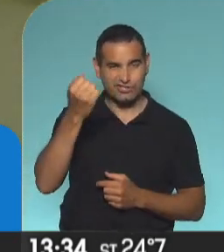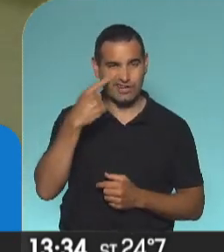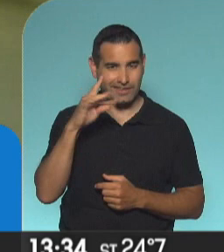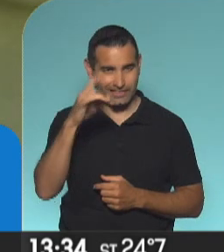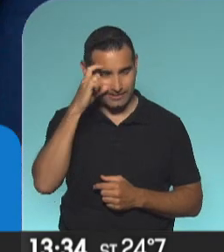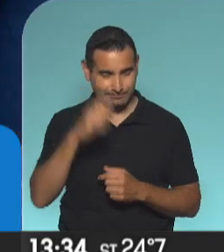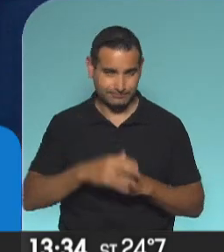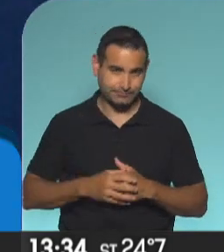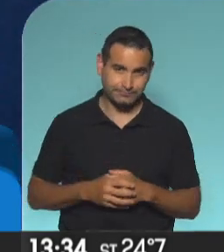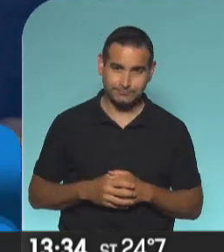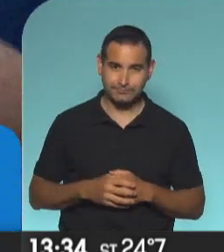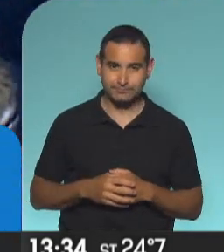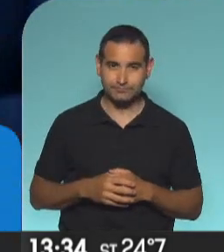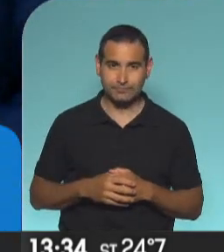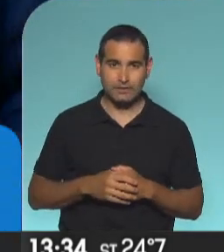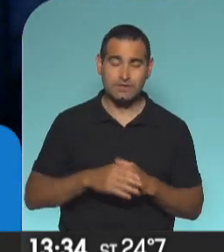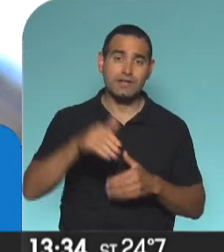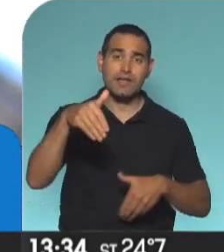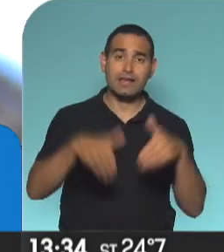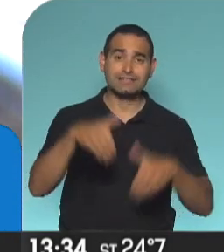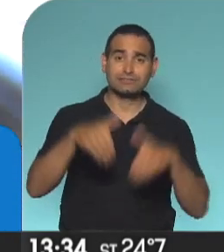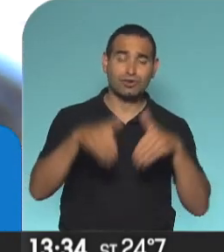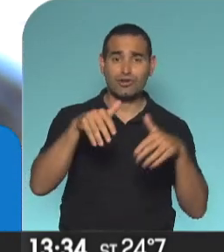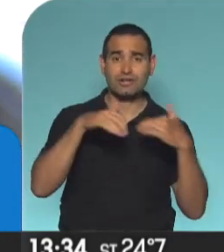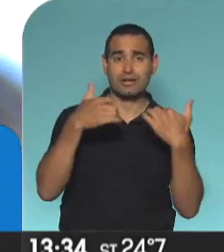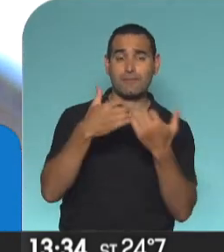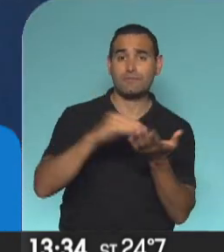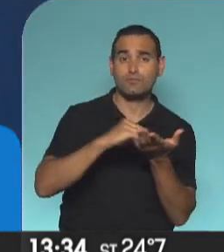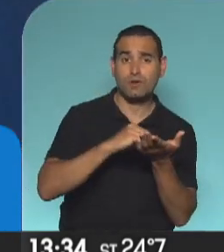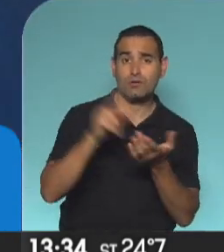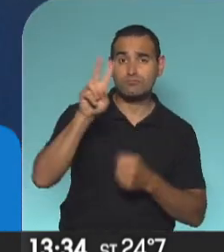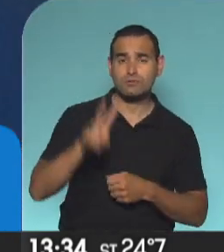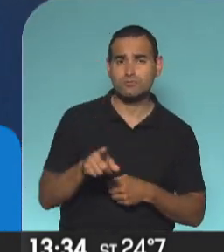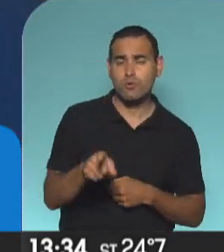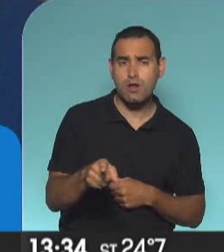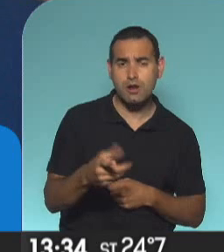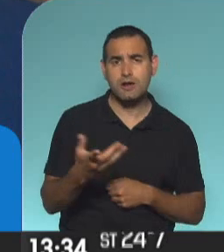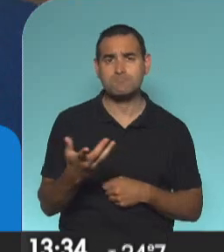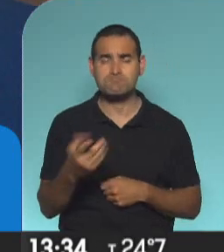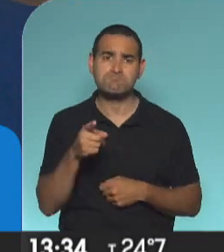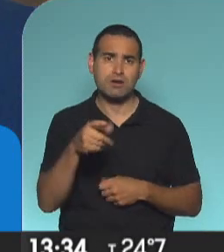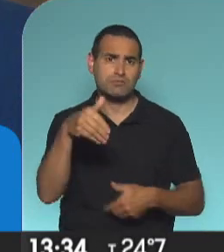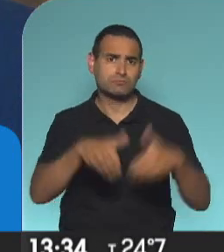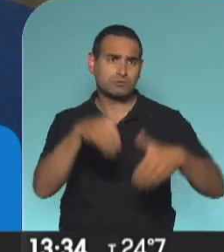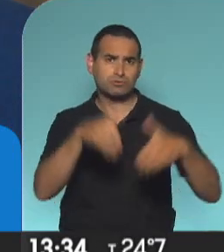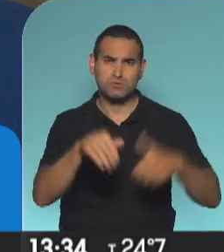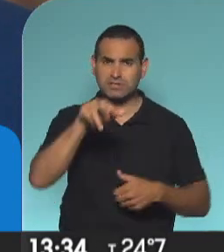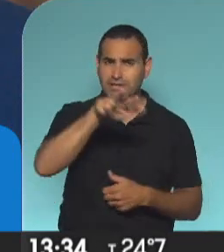decía. Las elecciones parlamentarias en Venezuela tuvieron una participación